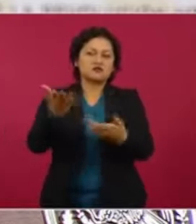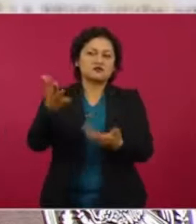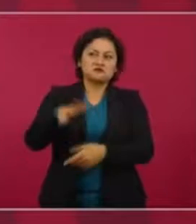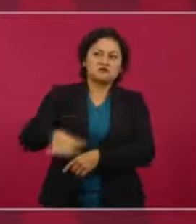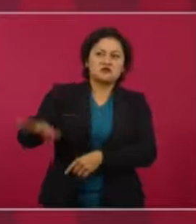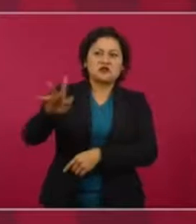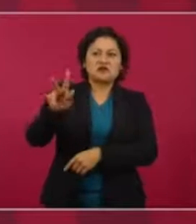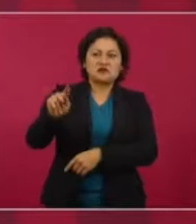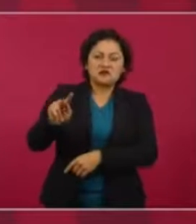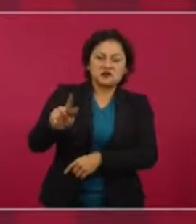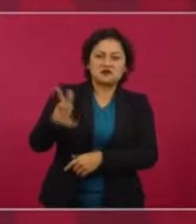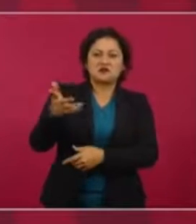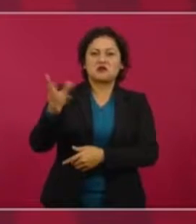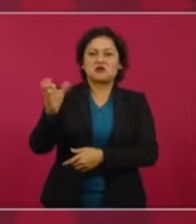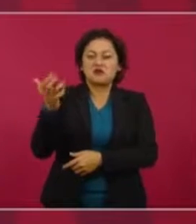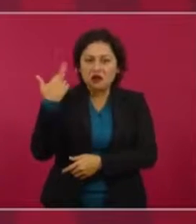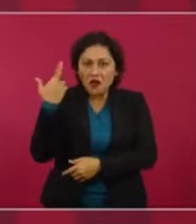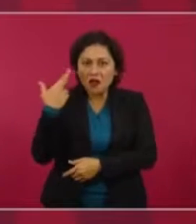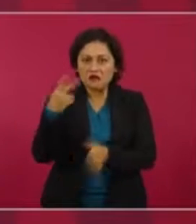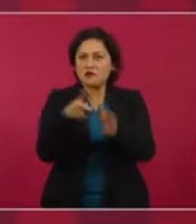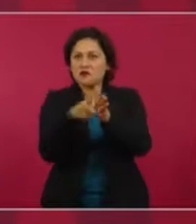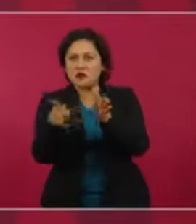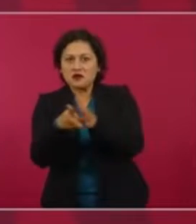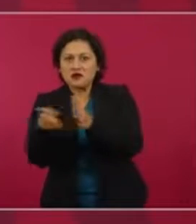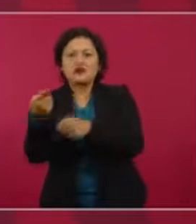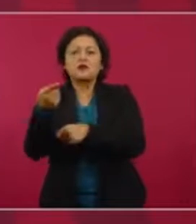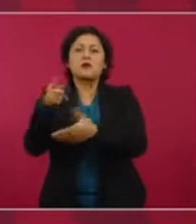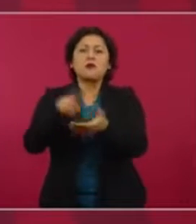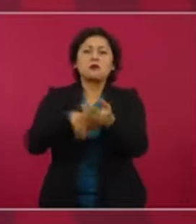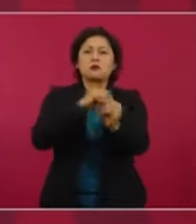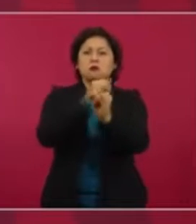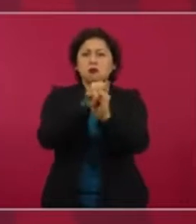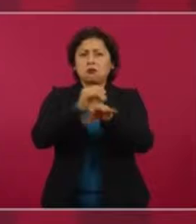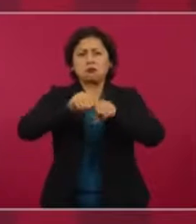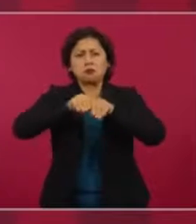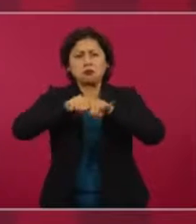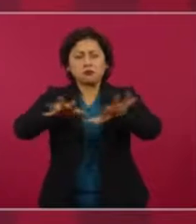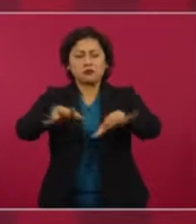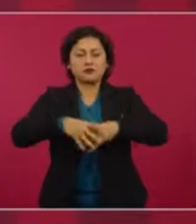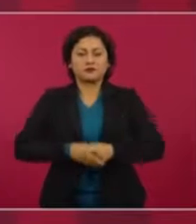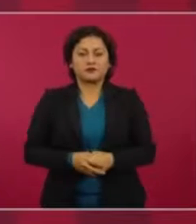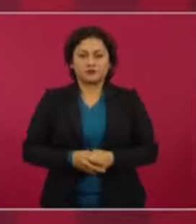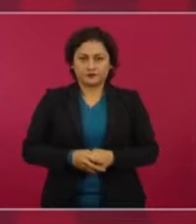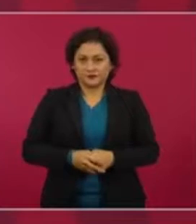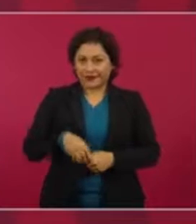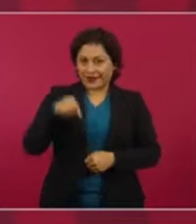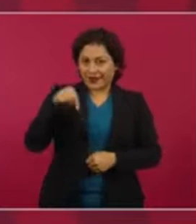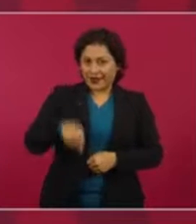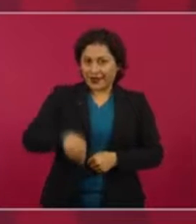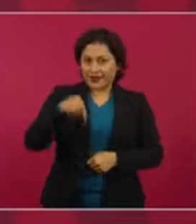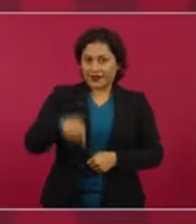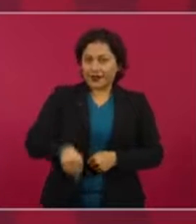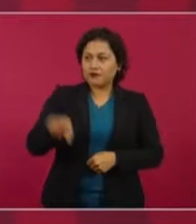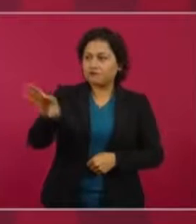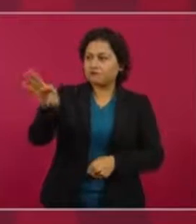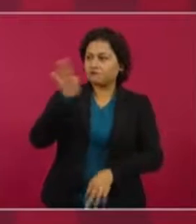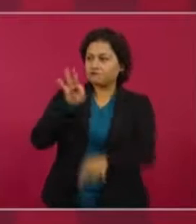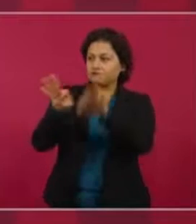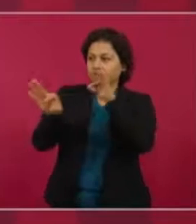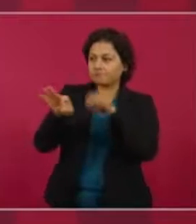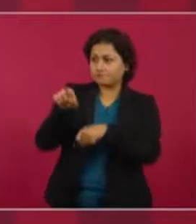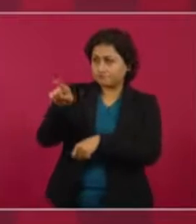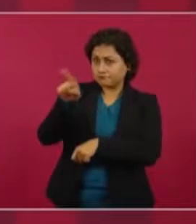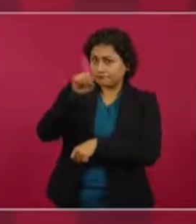convencionales, en las redes, y se informa sobre su falsedad para